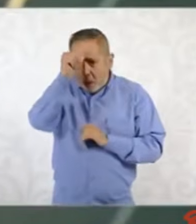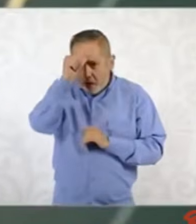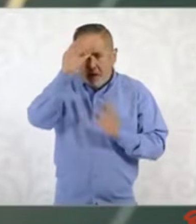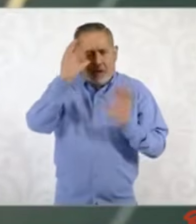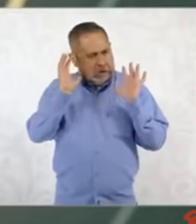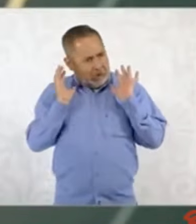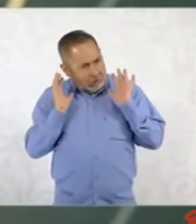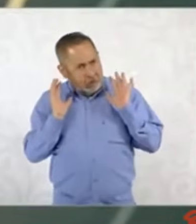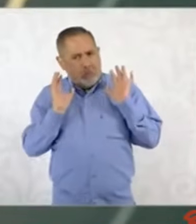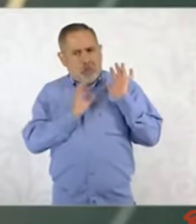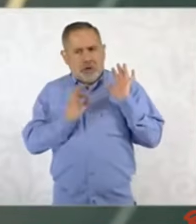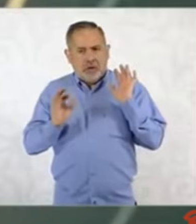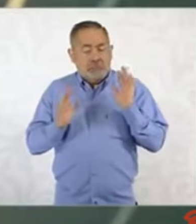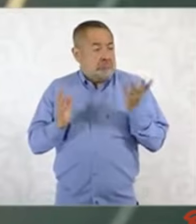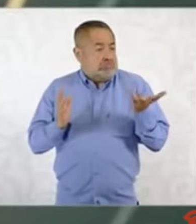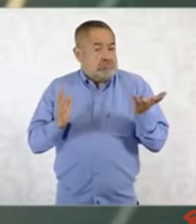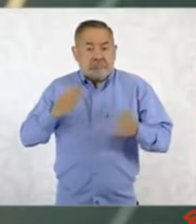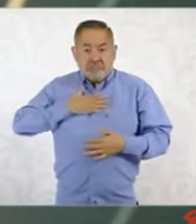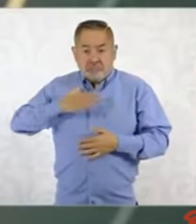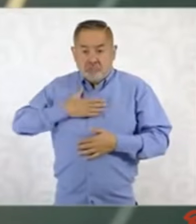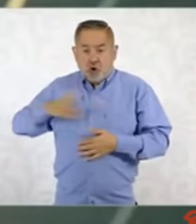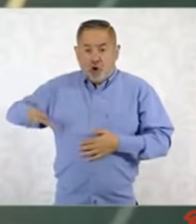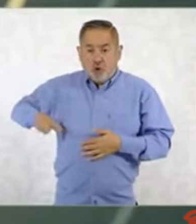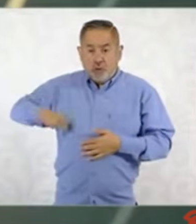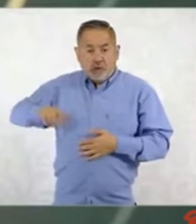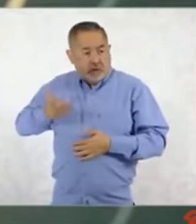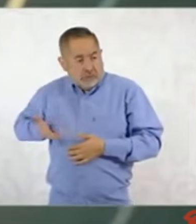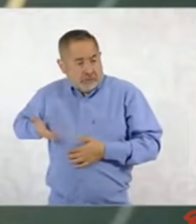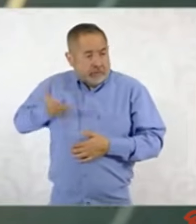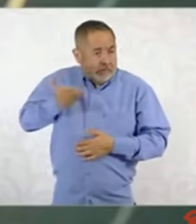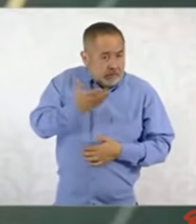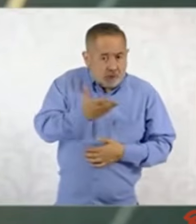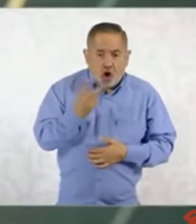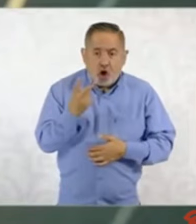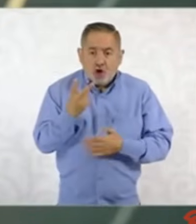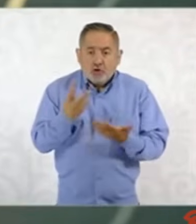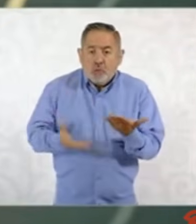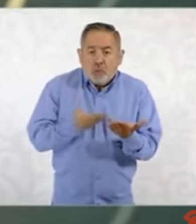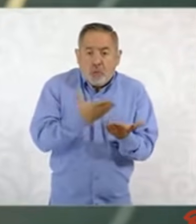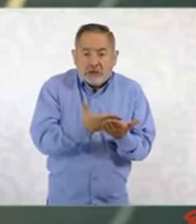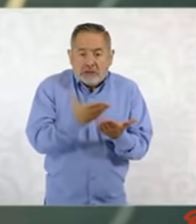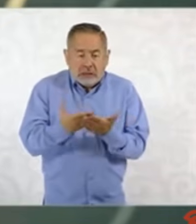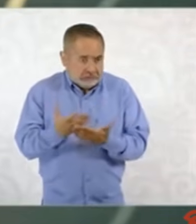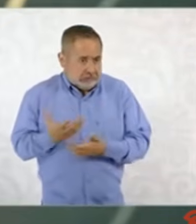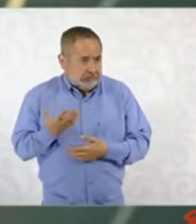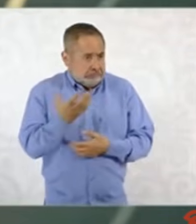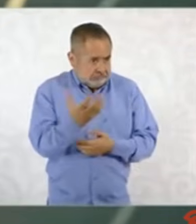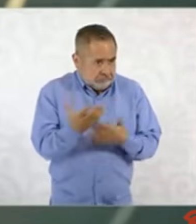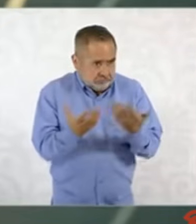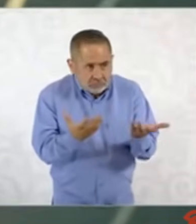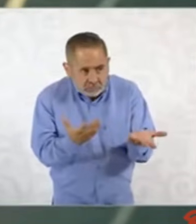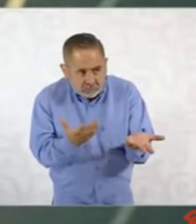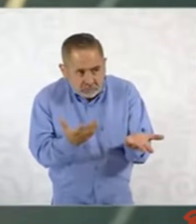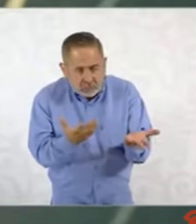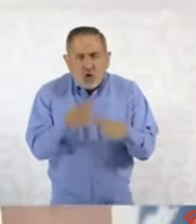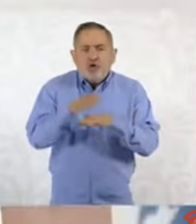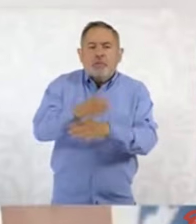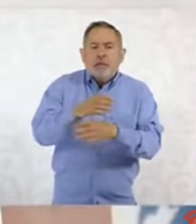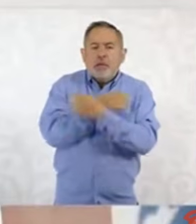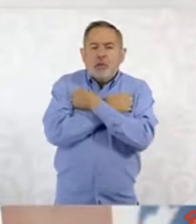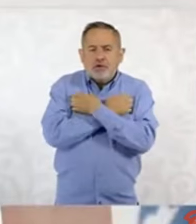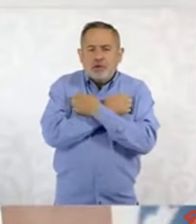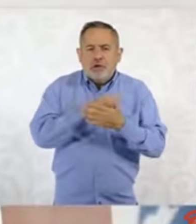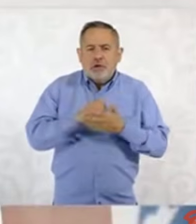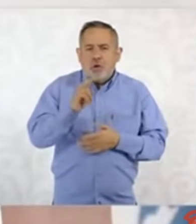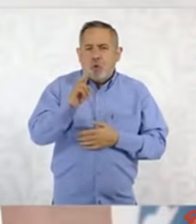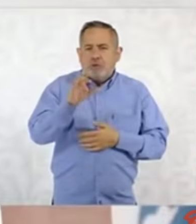de la República cumplió con presentar dos propuestas estratégicas de contenido, que son en el caso educativo la desaparición de